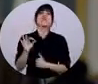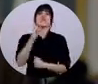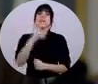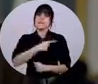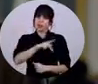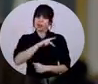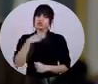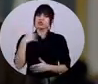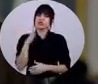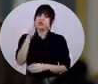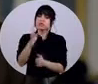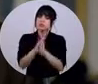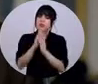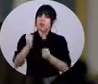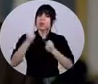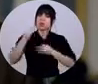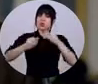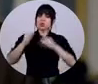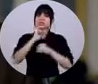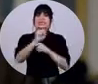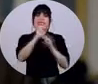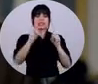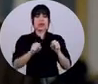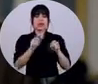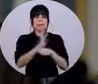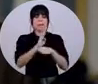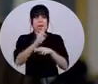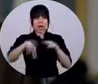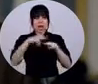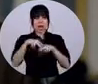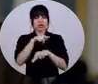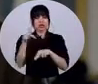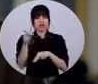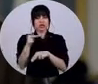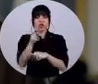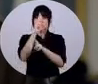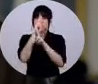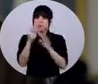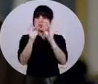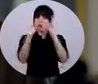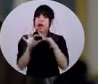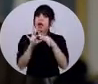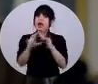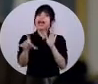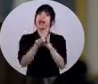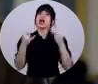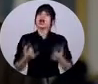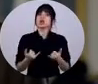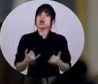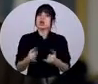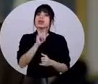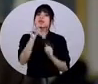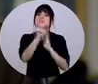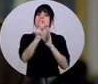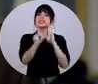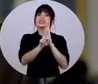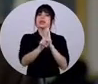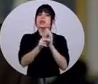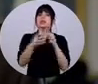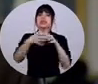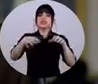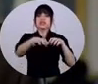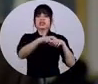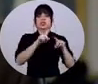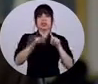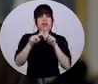proceso. Como parte de los esfuerzos gubernamentales, de forma personal solicité al Poder Judicial y al Sistema Bancario Nacional,